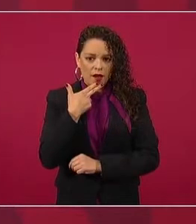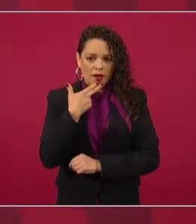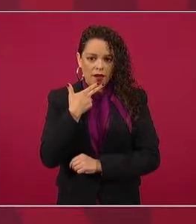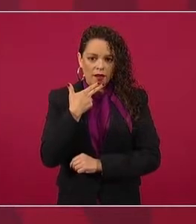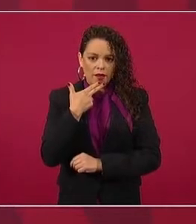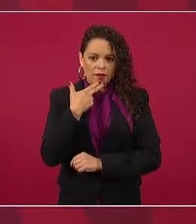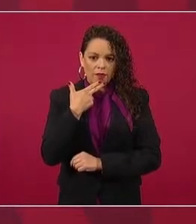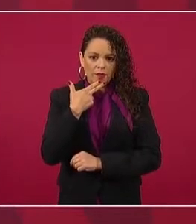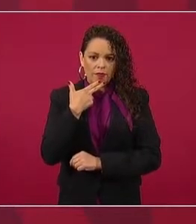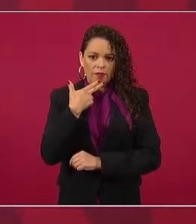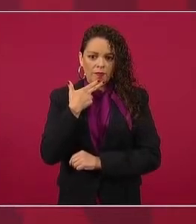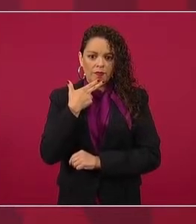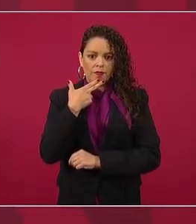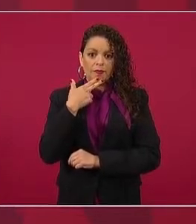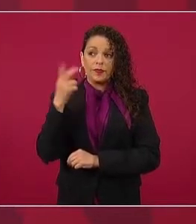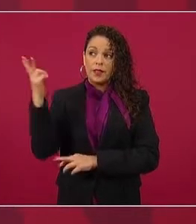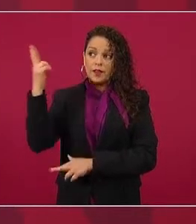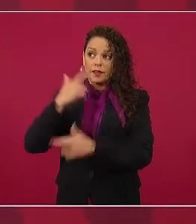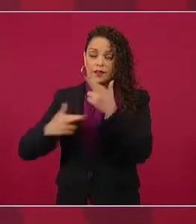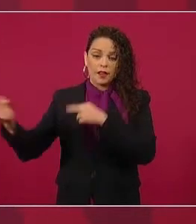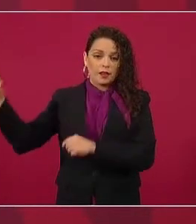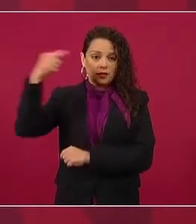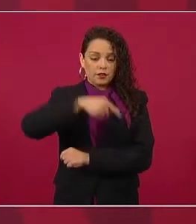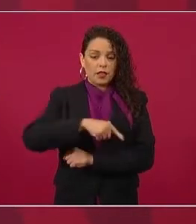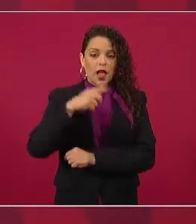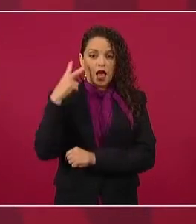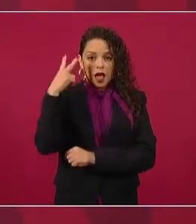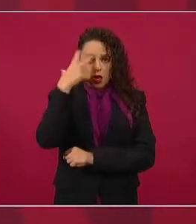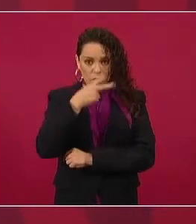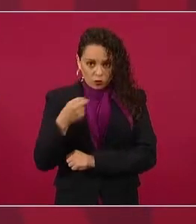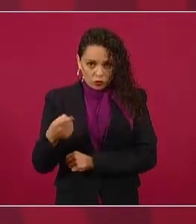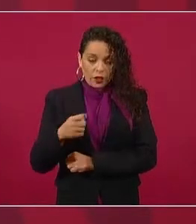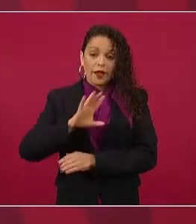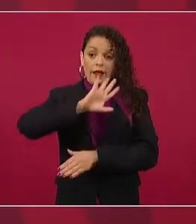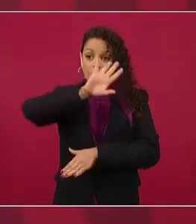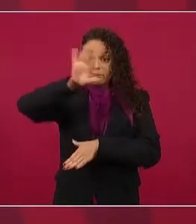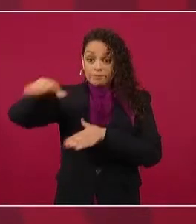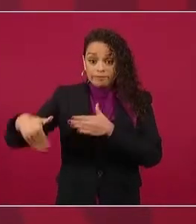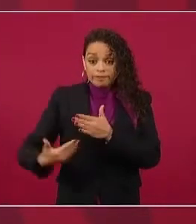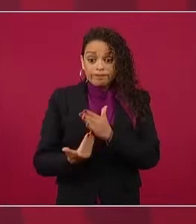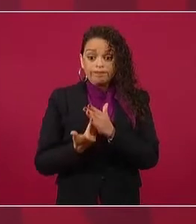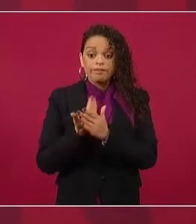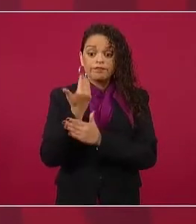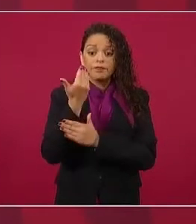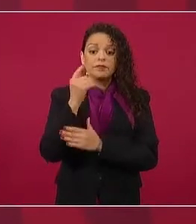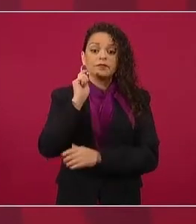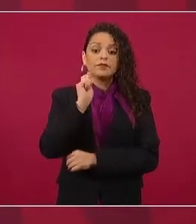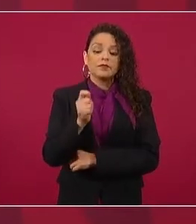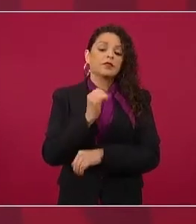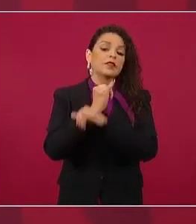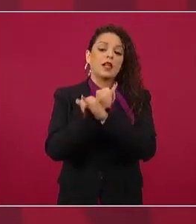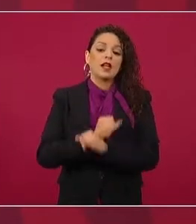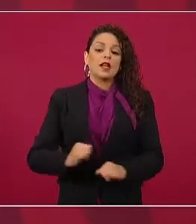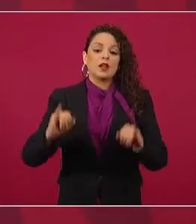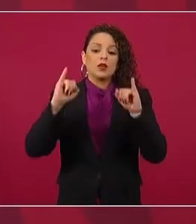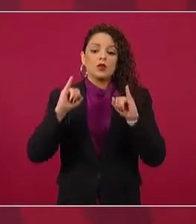Ese día regresamos a Hermosillo, al día siguiente pues es lo de la